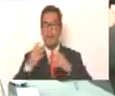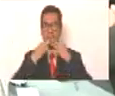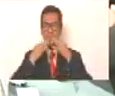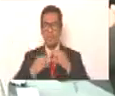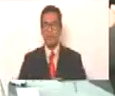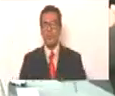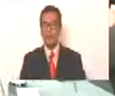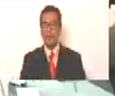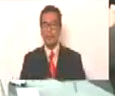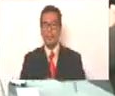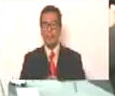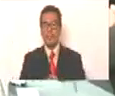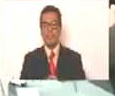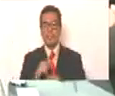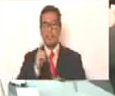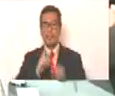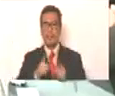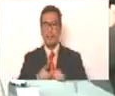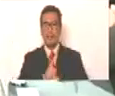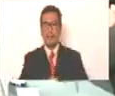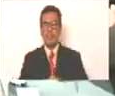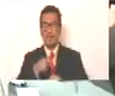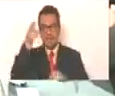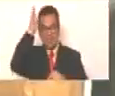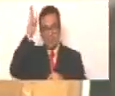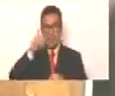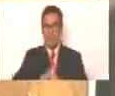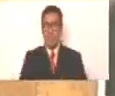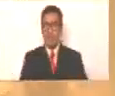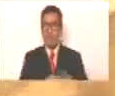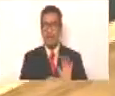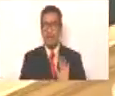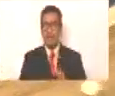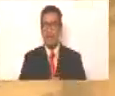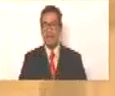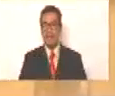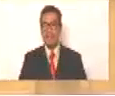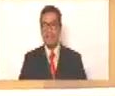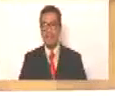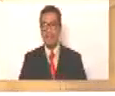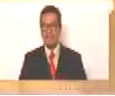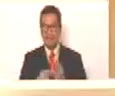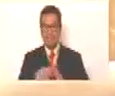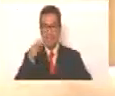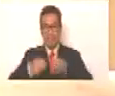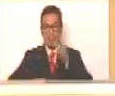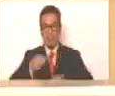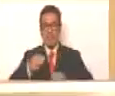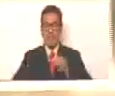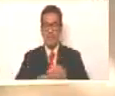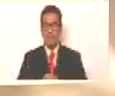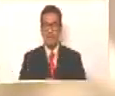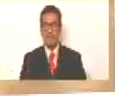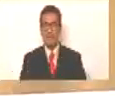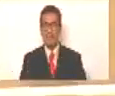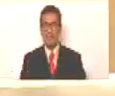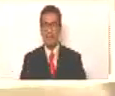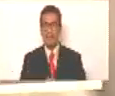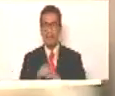Su amor hacia los indígenas y las indígenas era un acto de justicia a un pueblo que ha sido